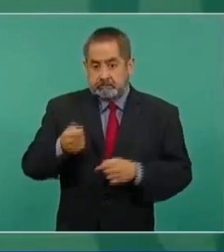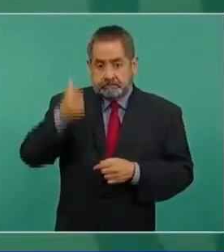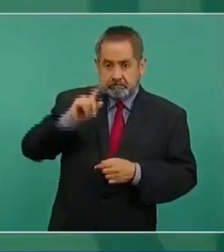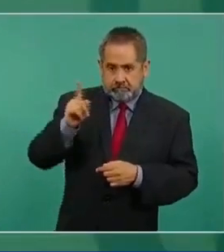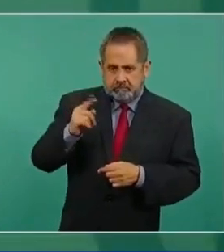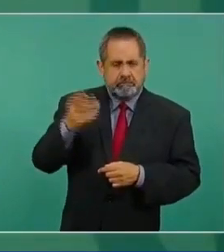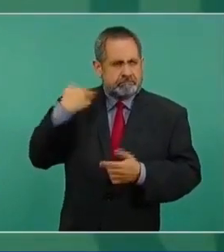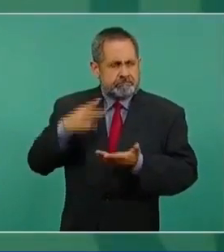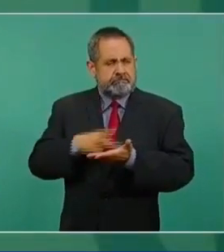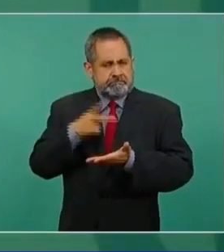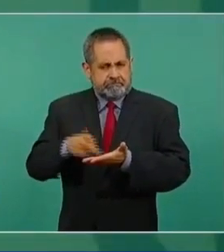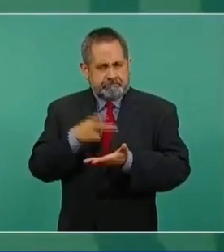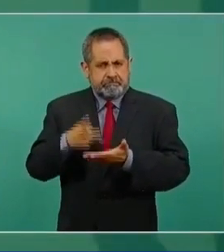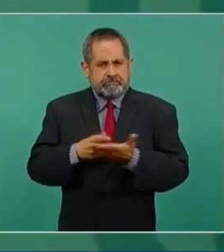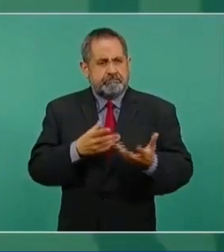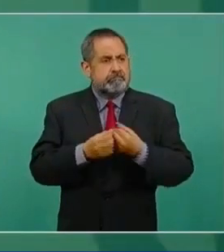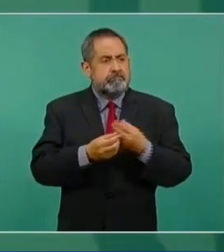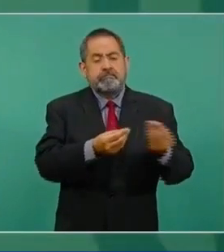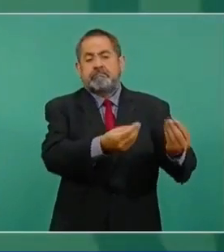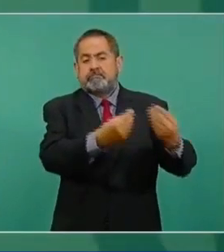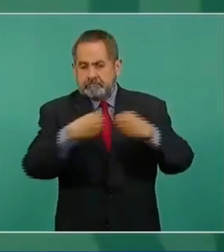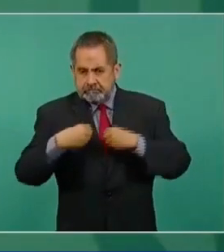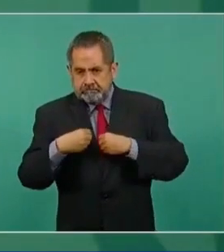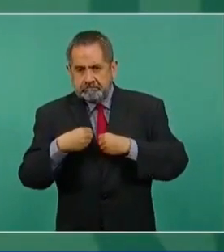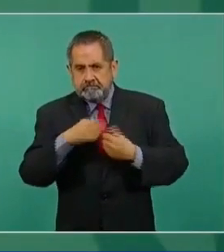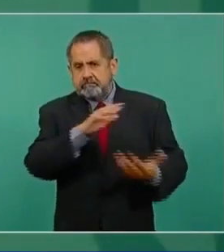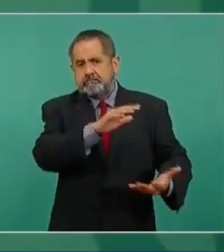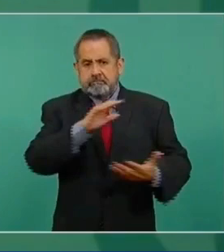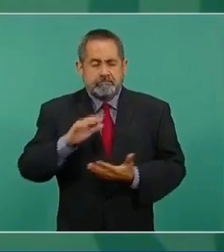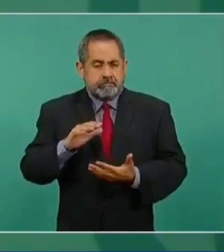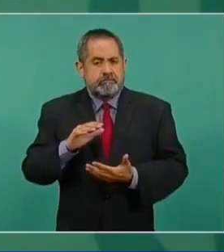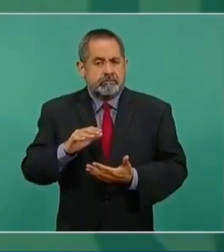vez, nos entregaron